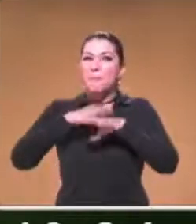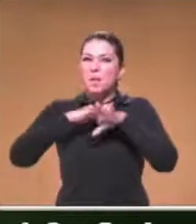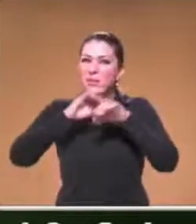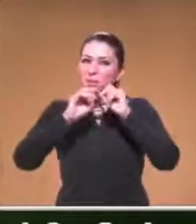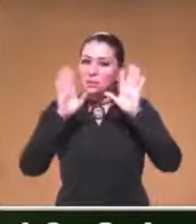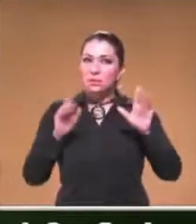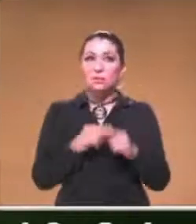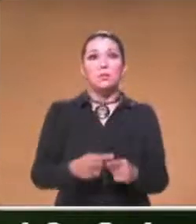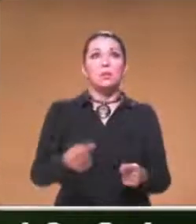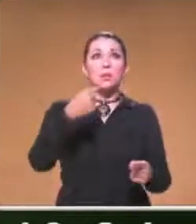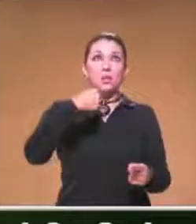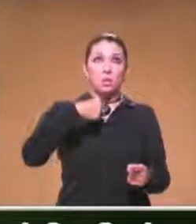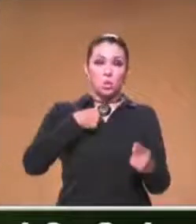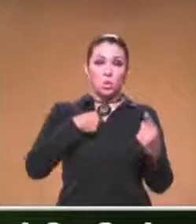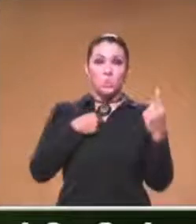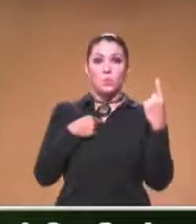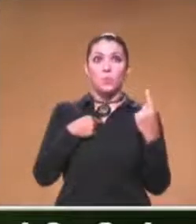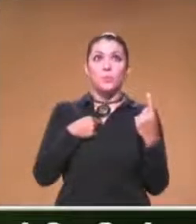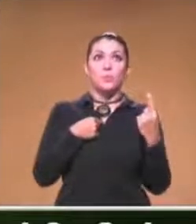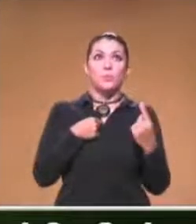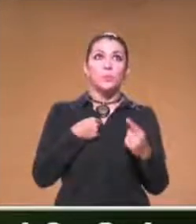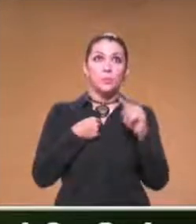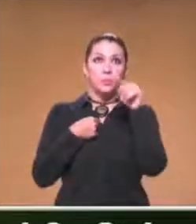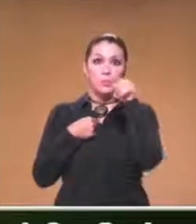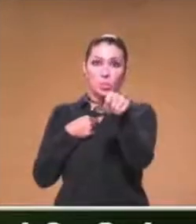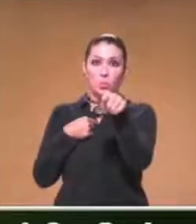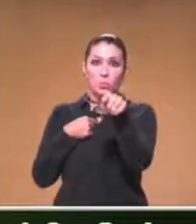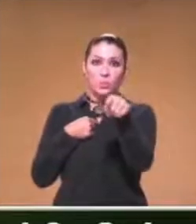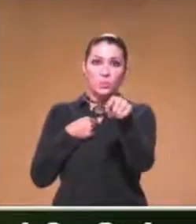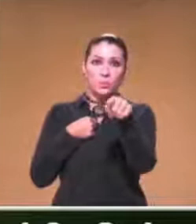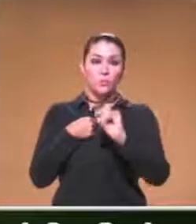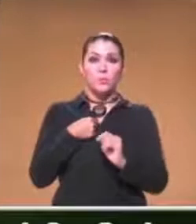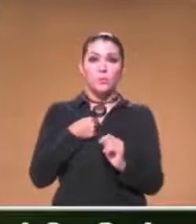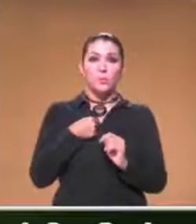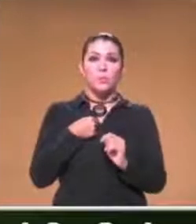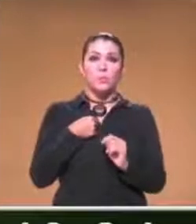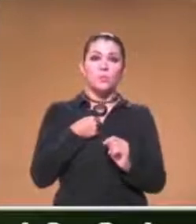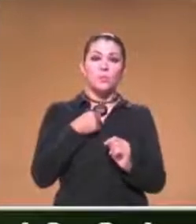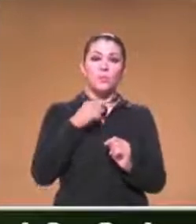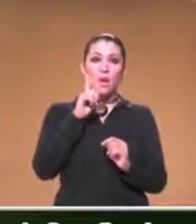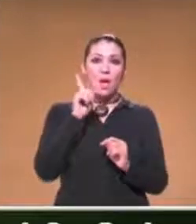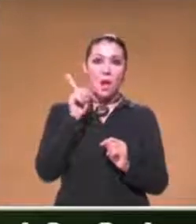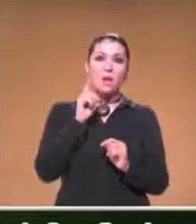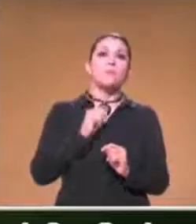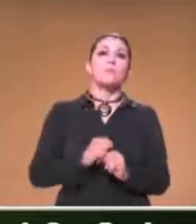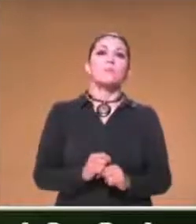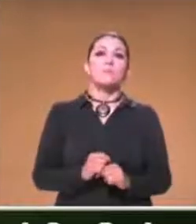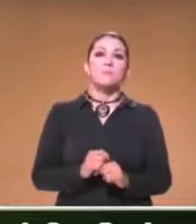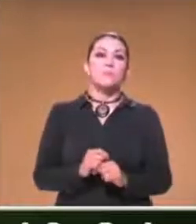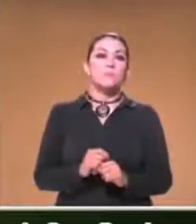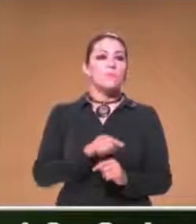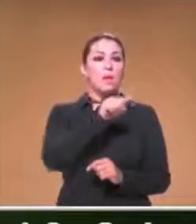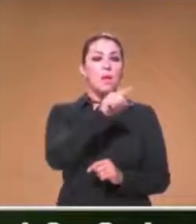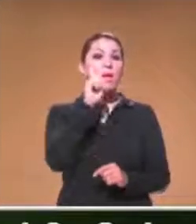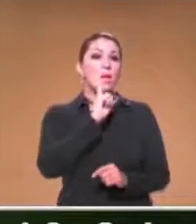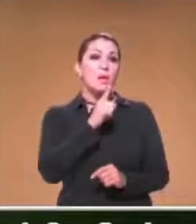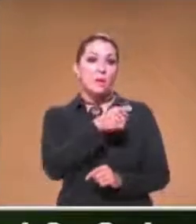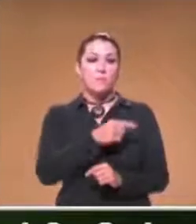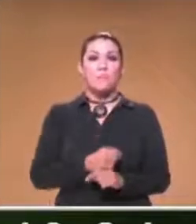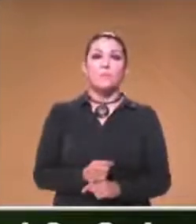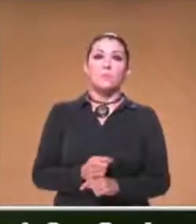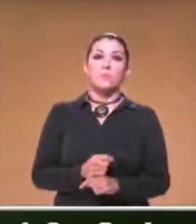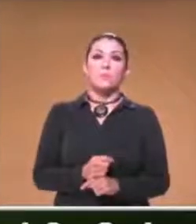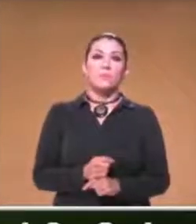para yo, you para tú, he para él, she para ella,